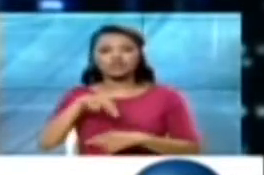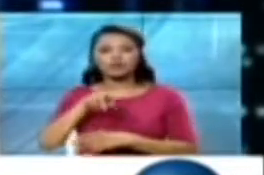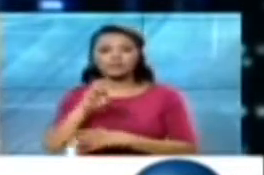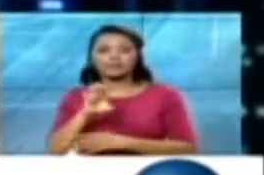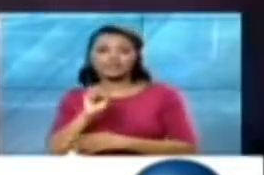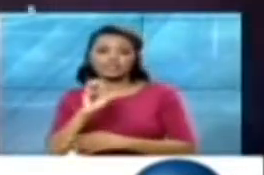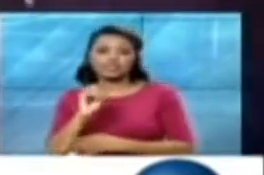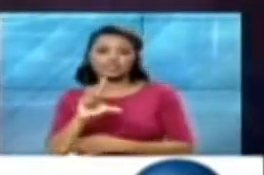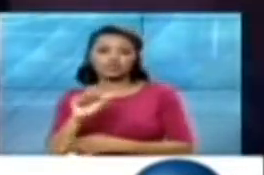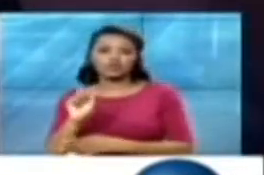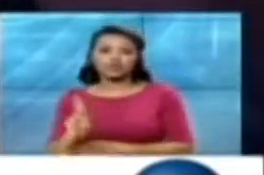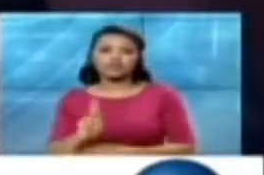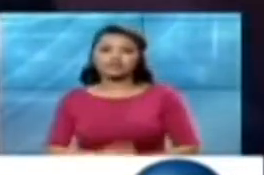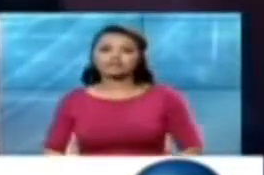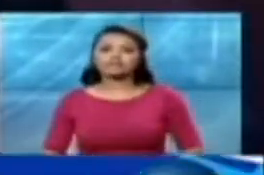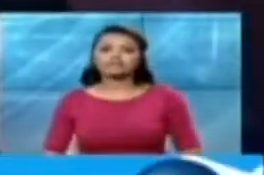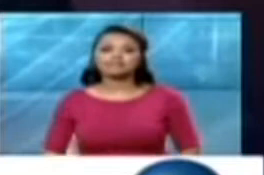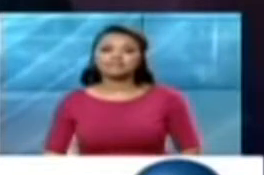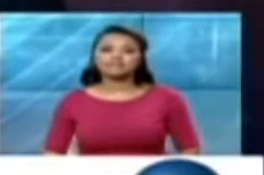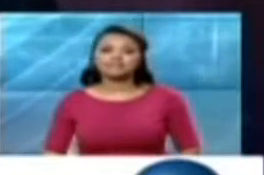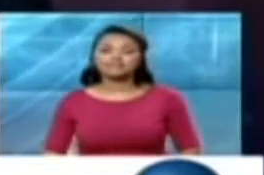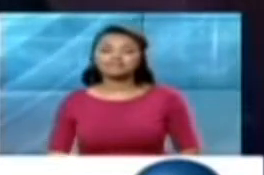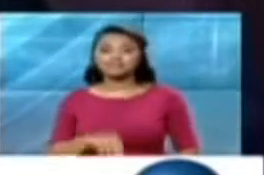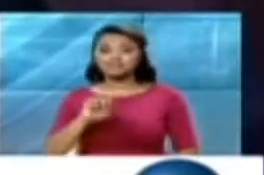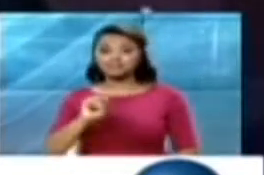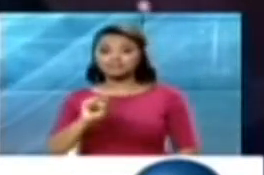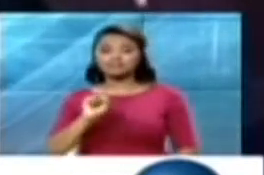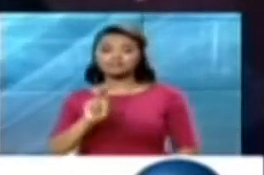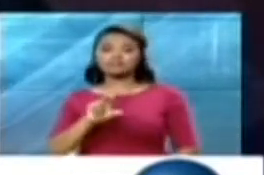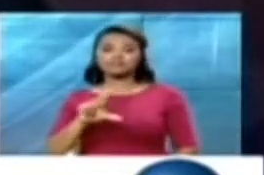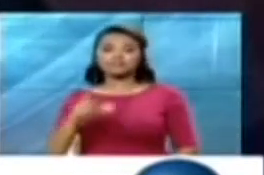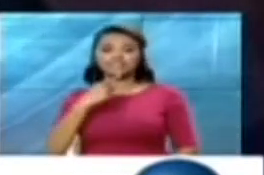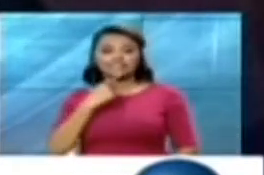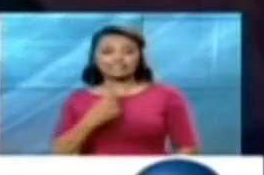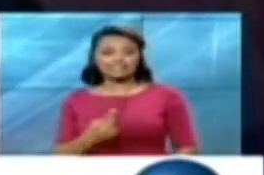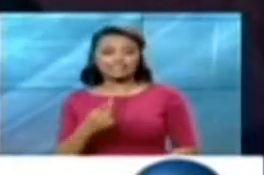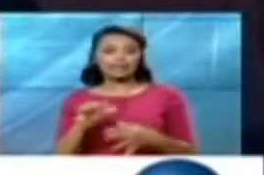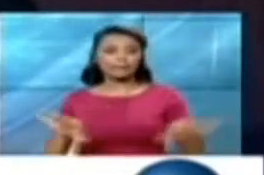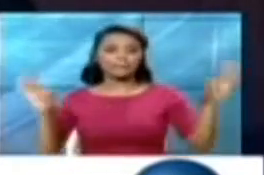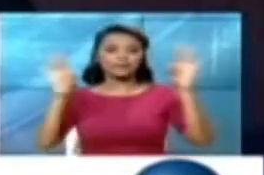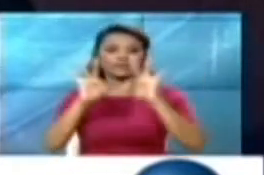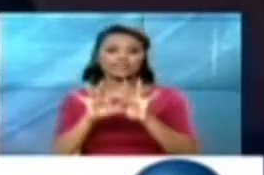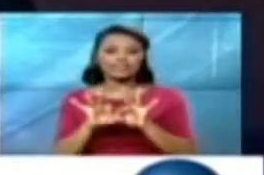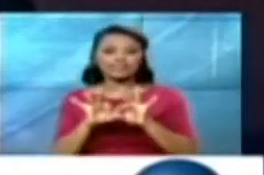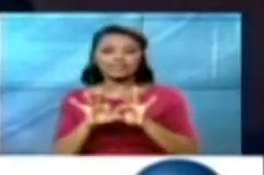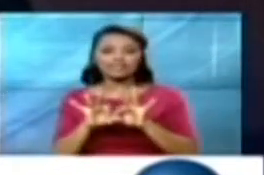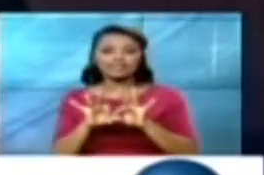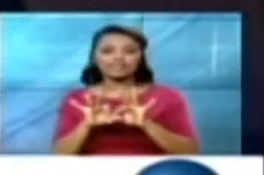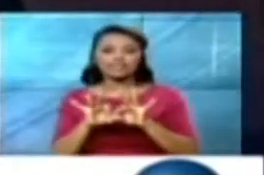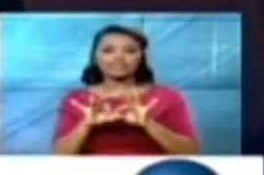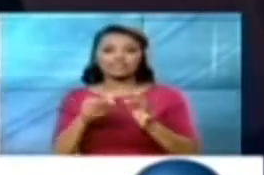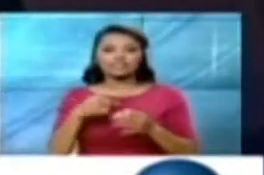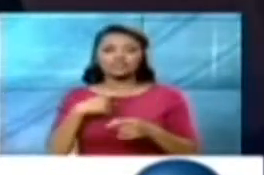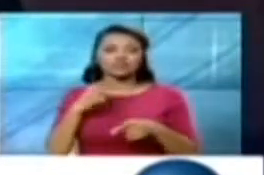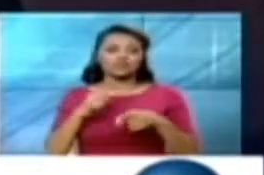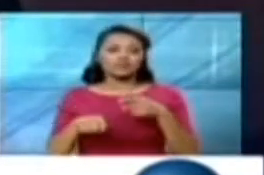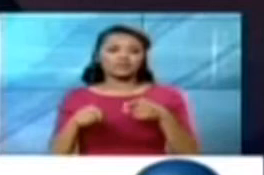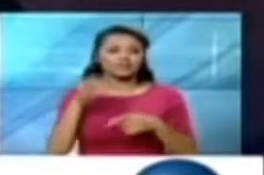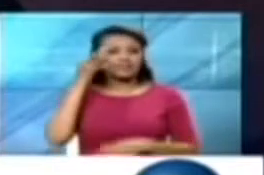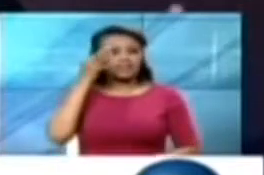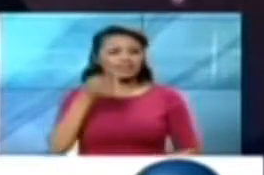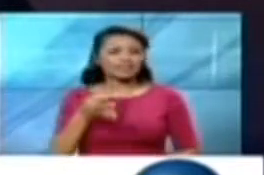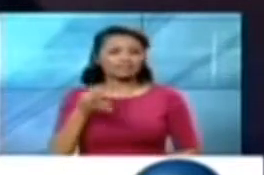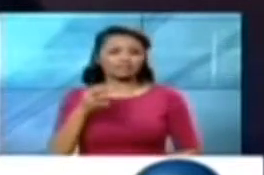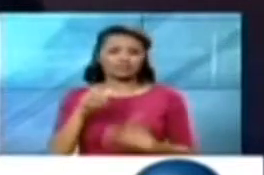preescolar? Es importante decir que no puedo creer lo que mis oídos y